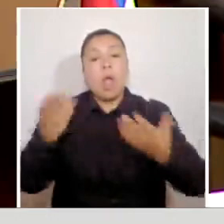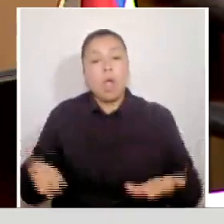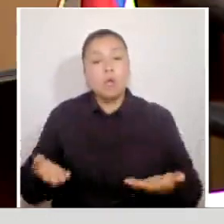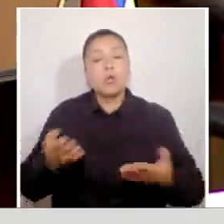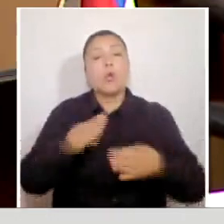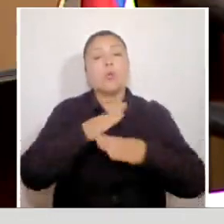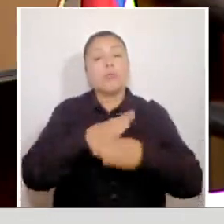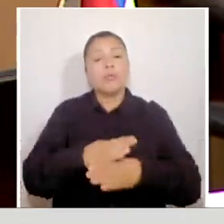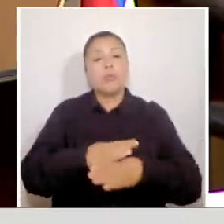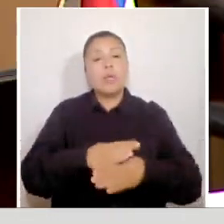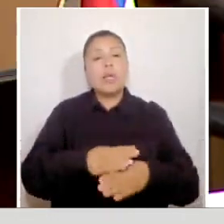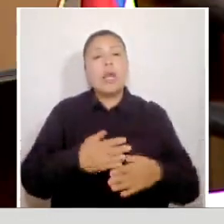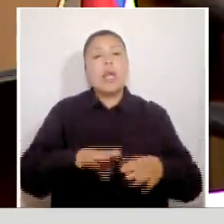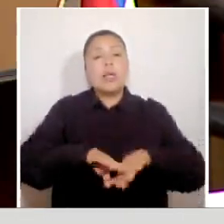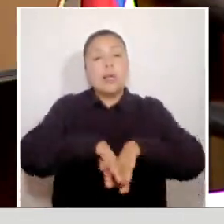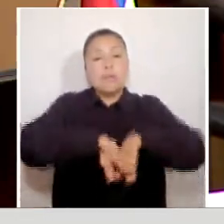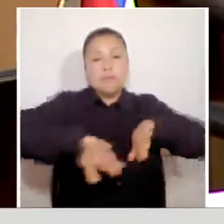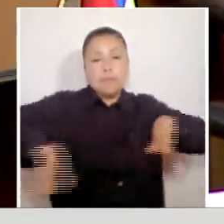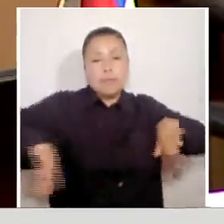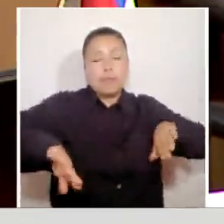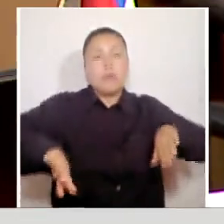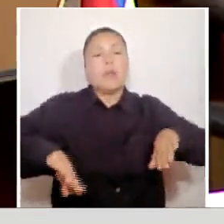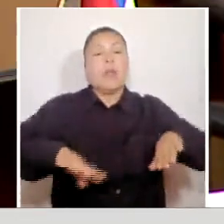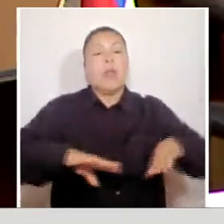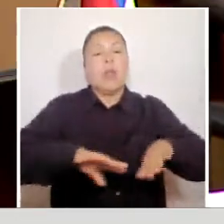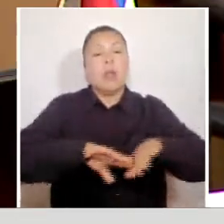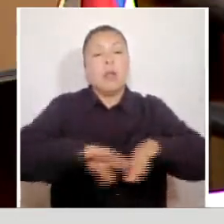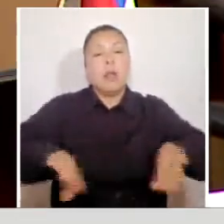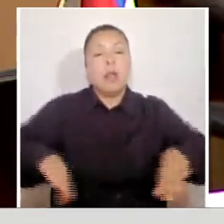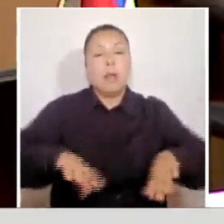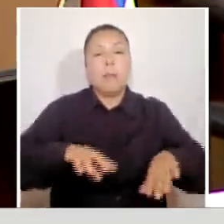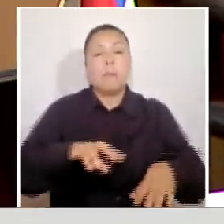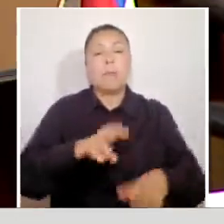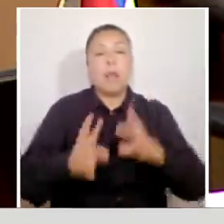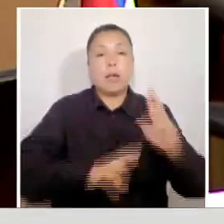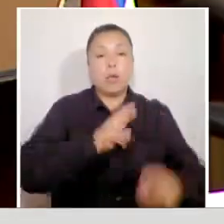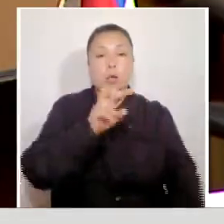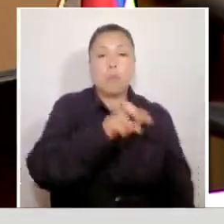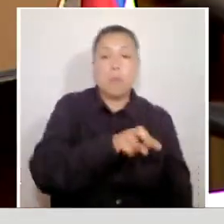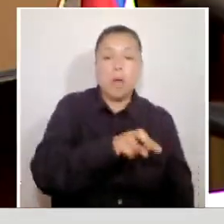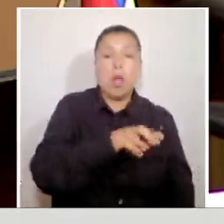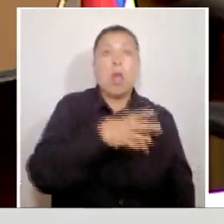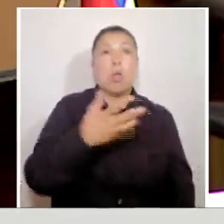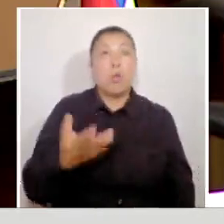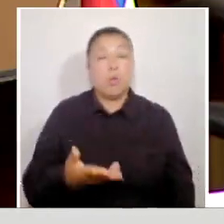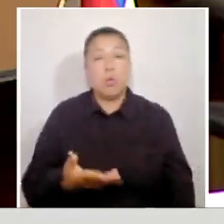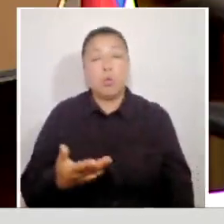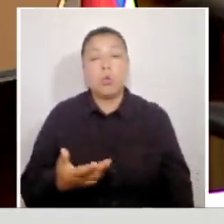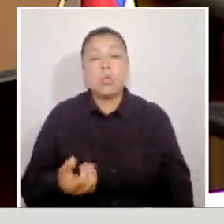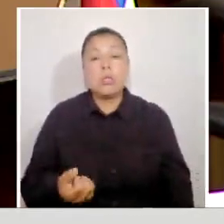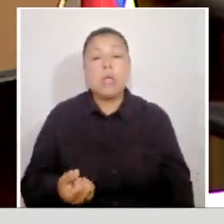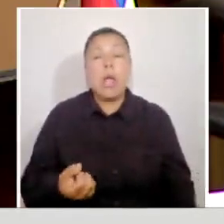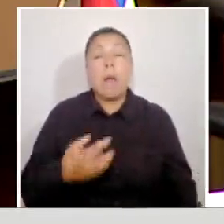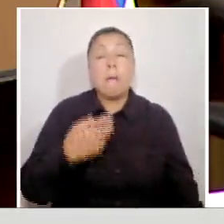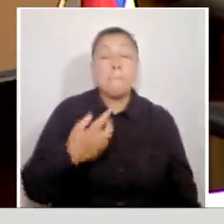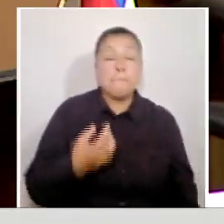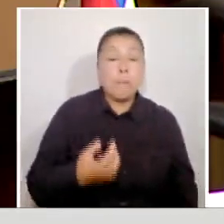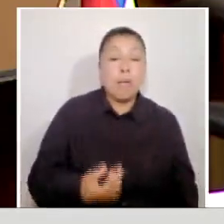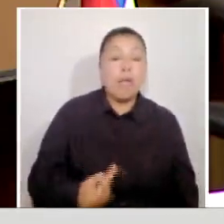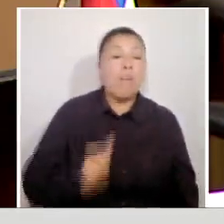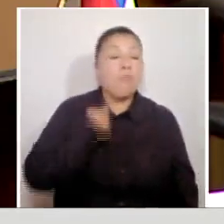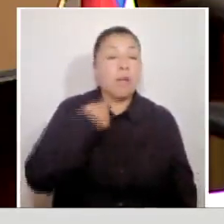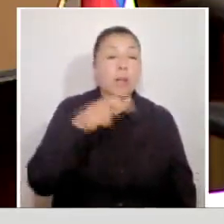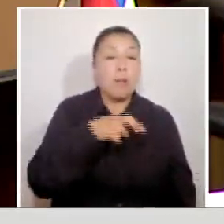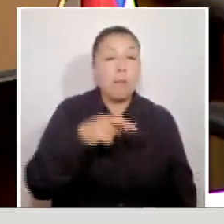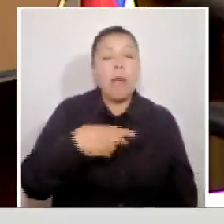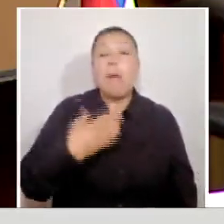se quiebre la relación de uno de los padres con ese menor con el único fin de provocarle un daño gigantesco al padre pero lo que no se entiende es que se le provoca un